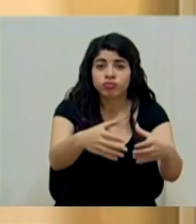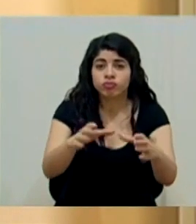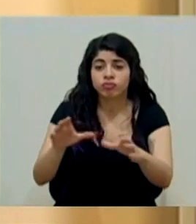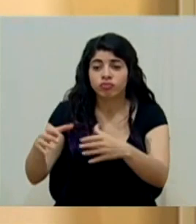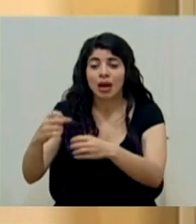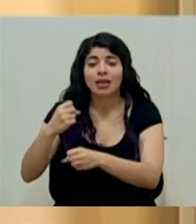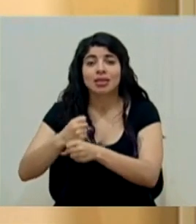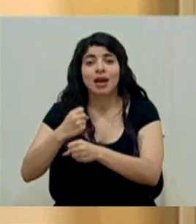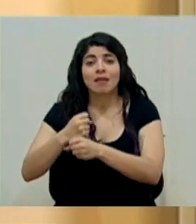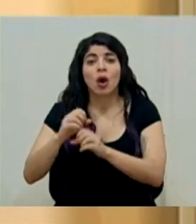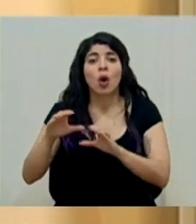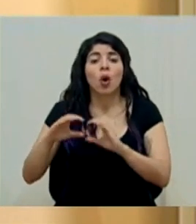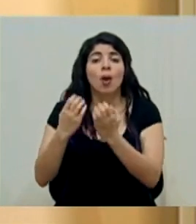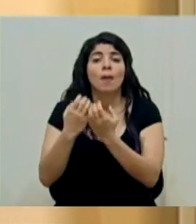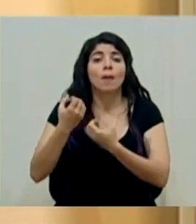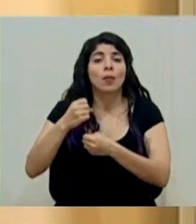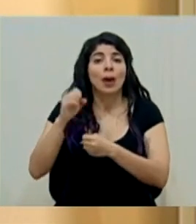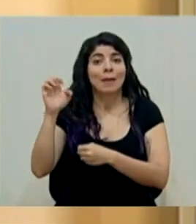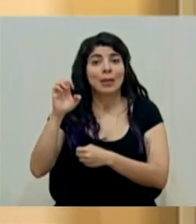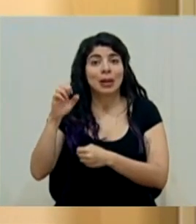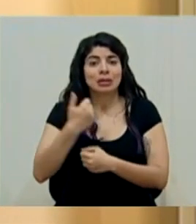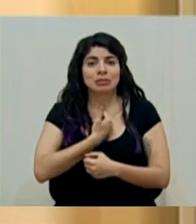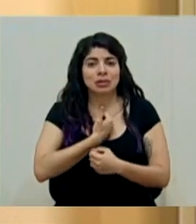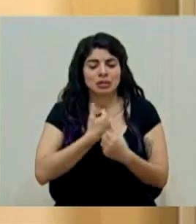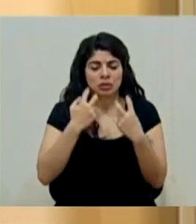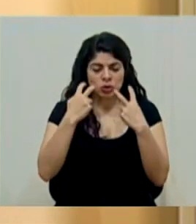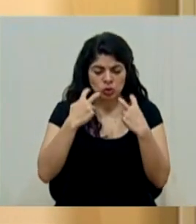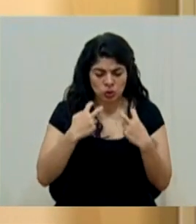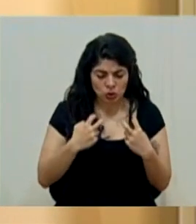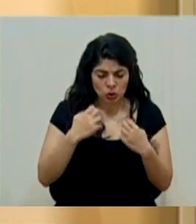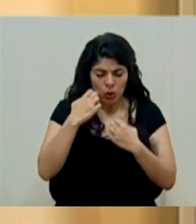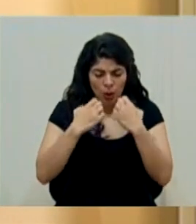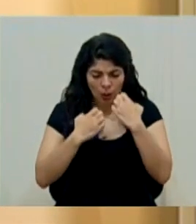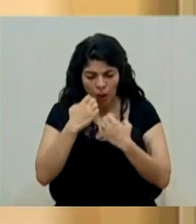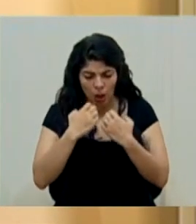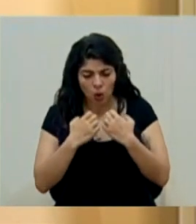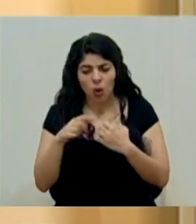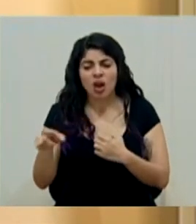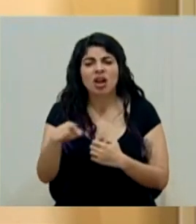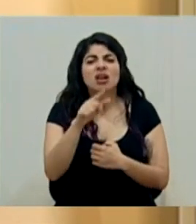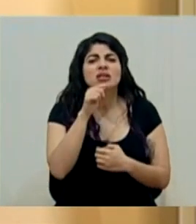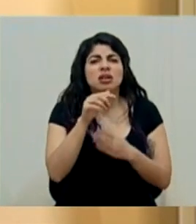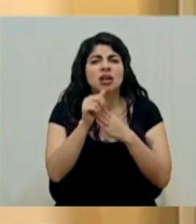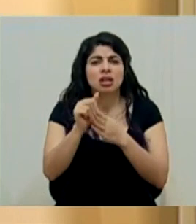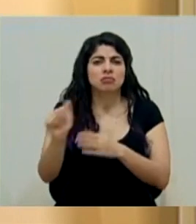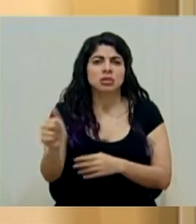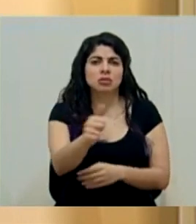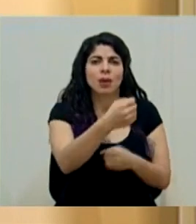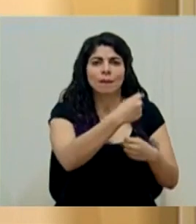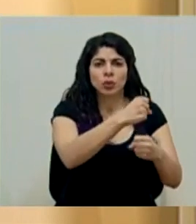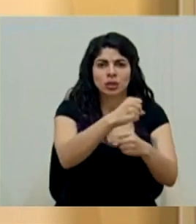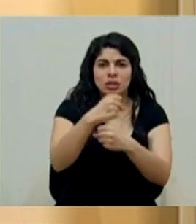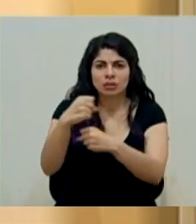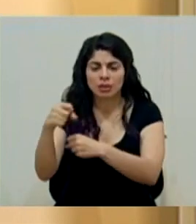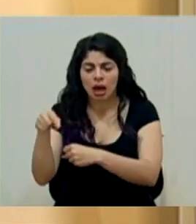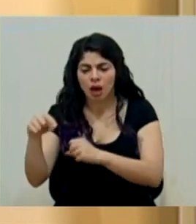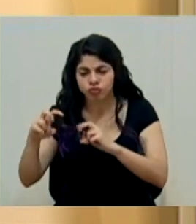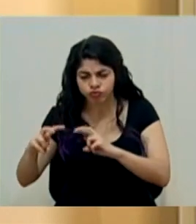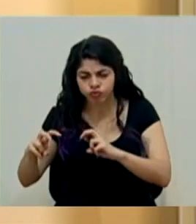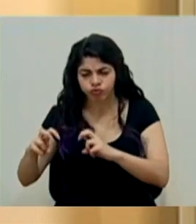comités municipales de emergencia, lideradas por los gobiernos locales, por los y